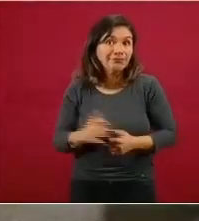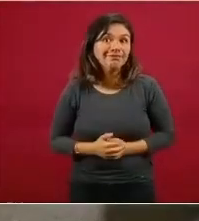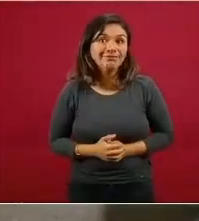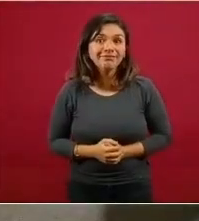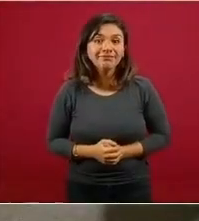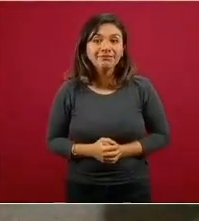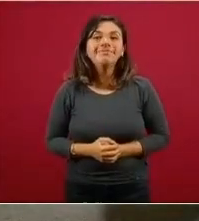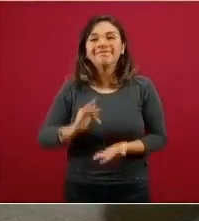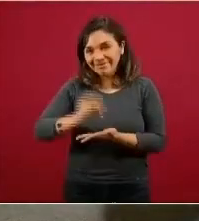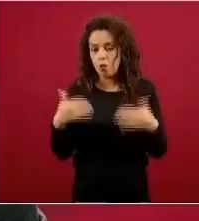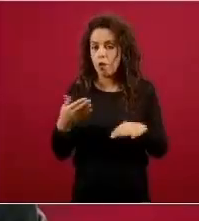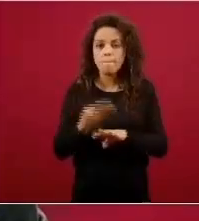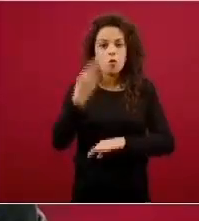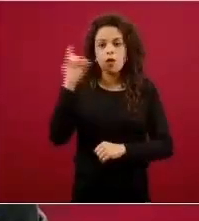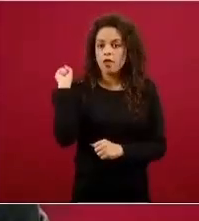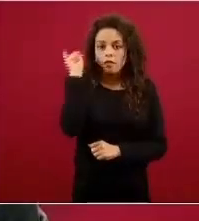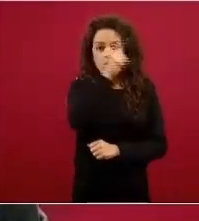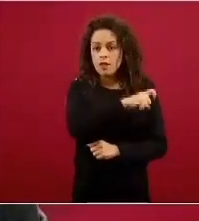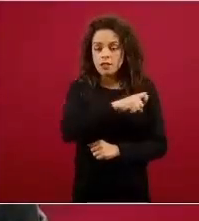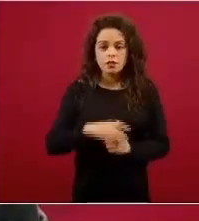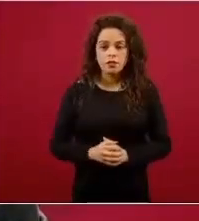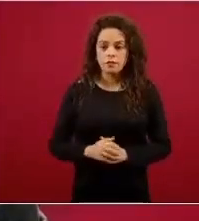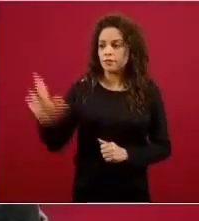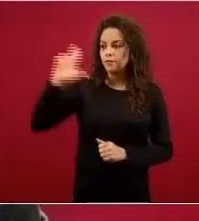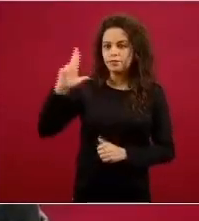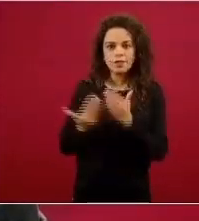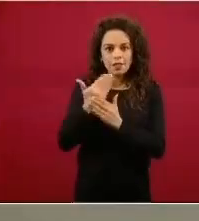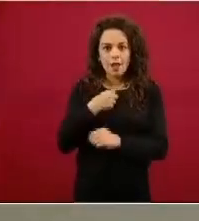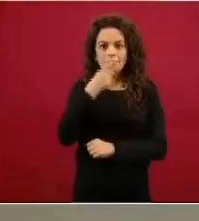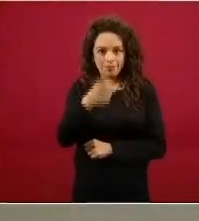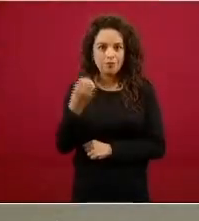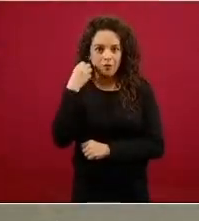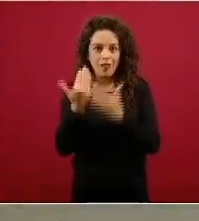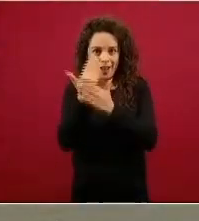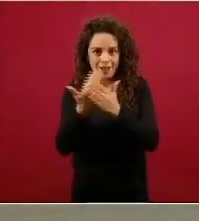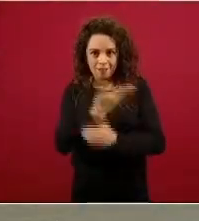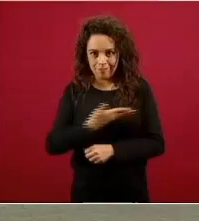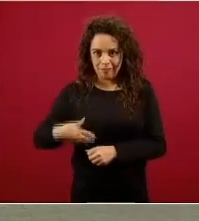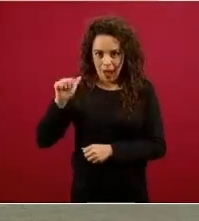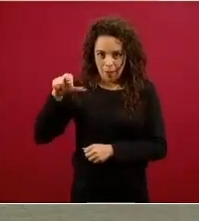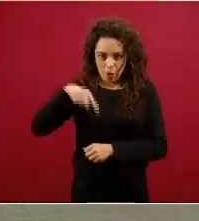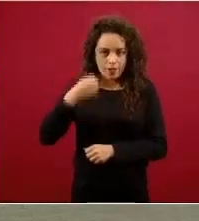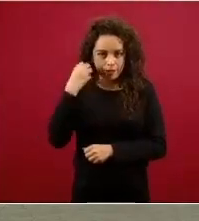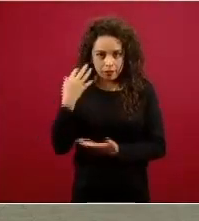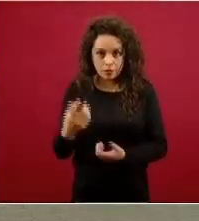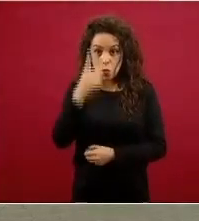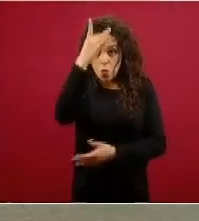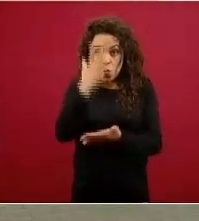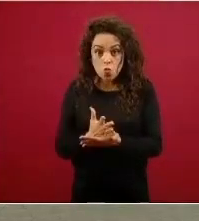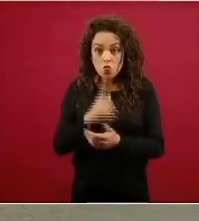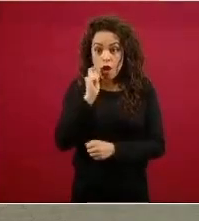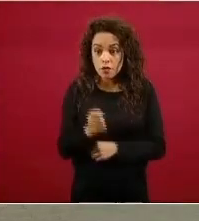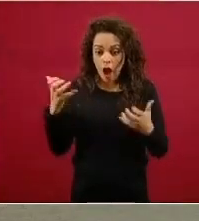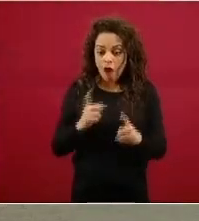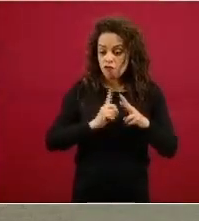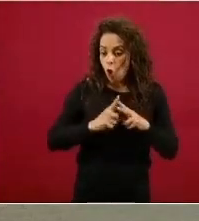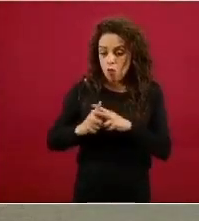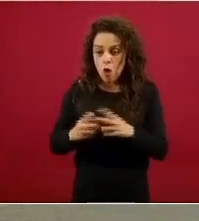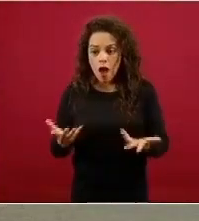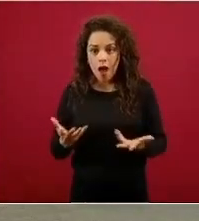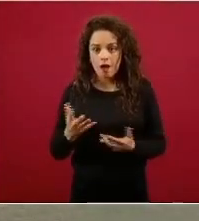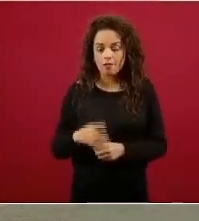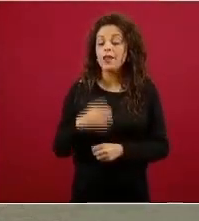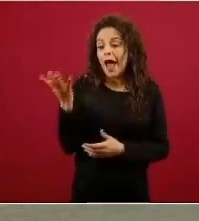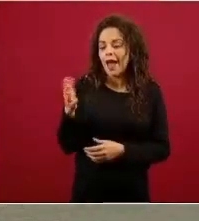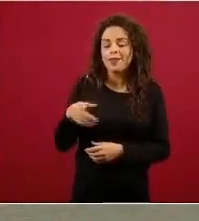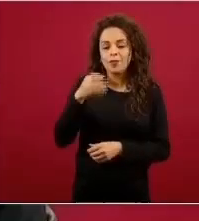Bueno, gracias, Héctor. Como comentábamos el martes por la mañana en la conferencia matutina del presidente, no hay una fórmula única. Bueno, ahora hablando de fórmulas mágicas,